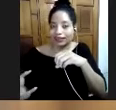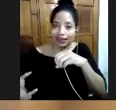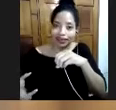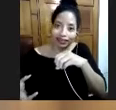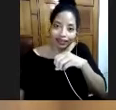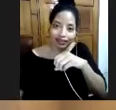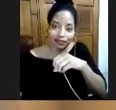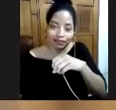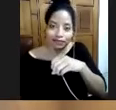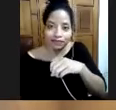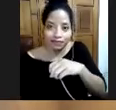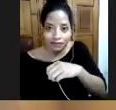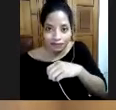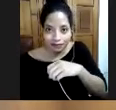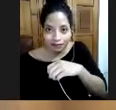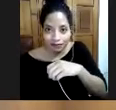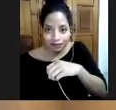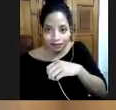conectarse a internet?